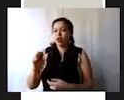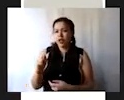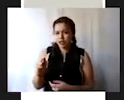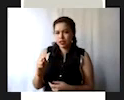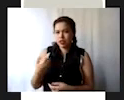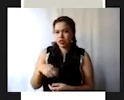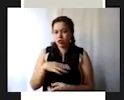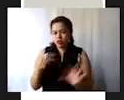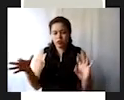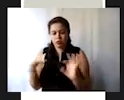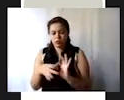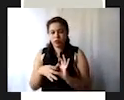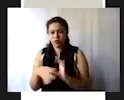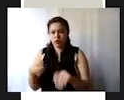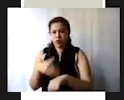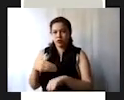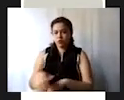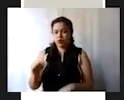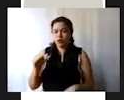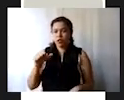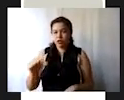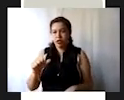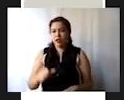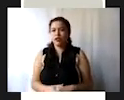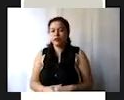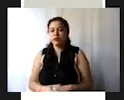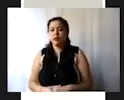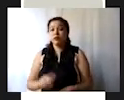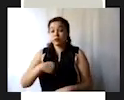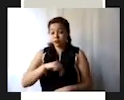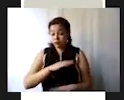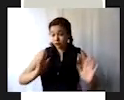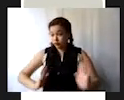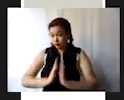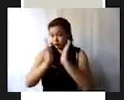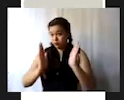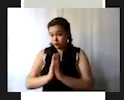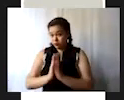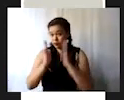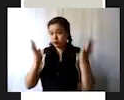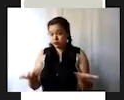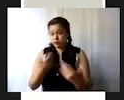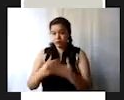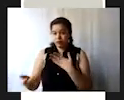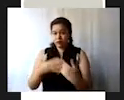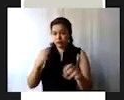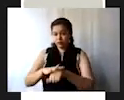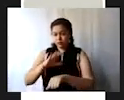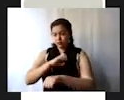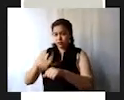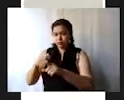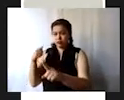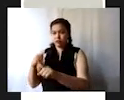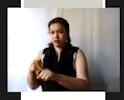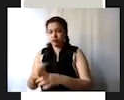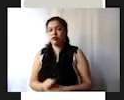nos alineamos es el número 16 y participamos ya con acciones concretas en